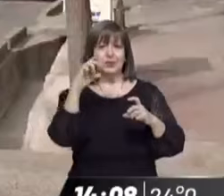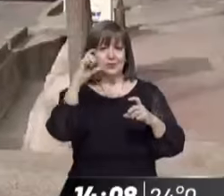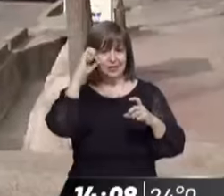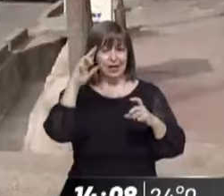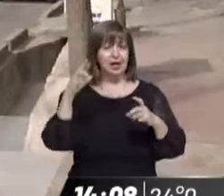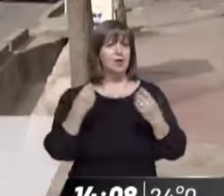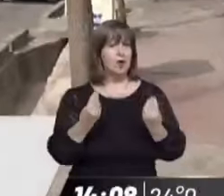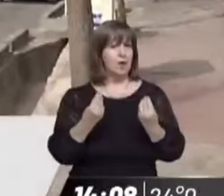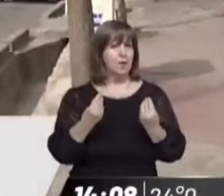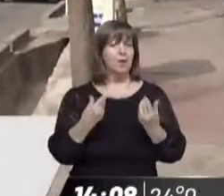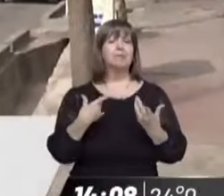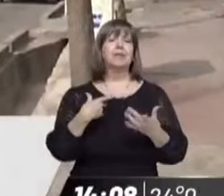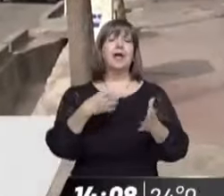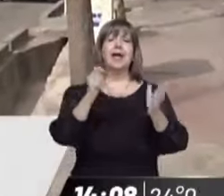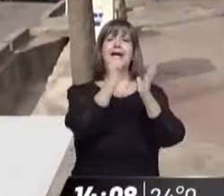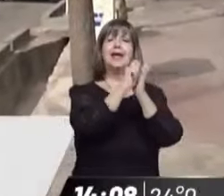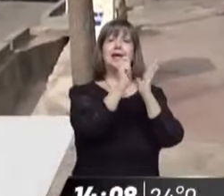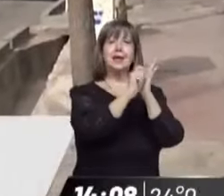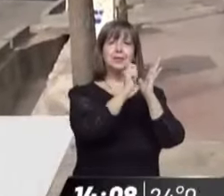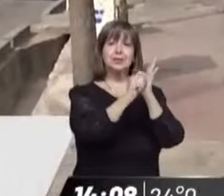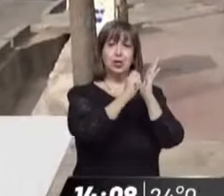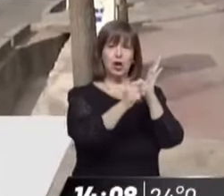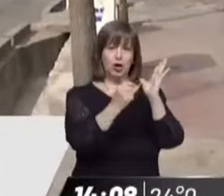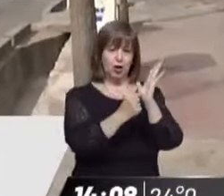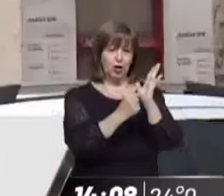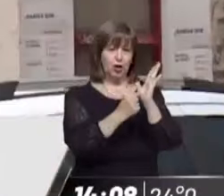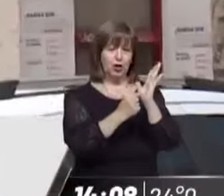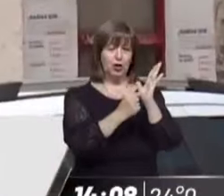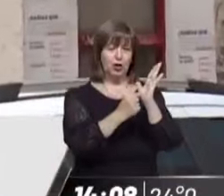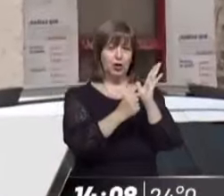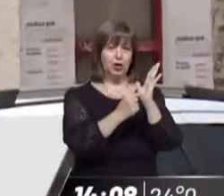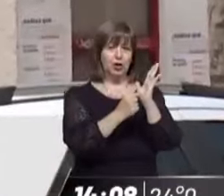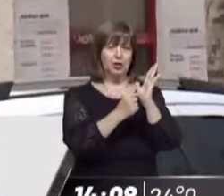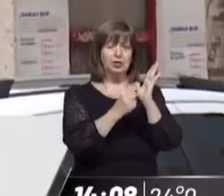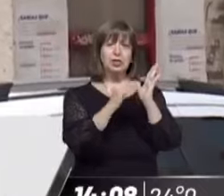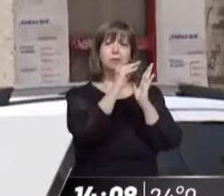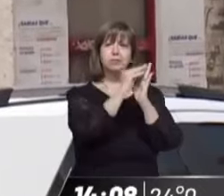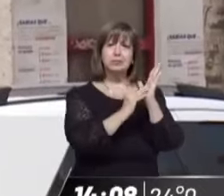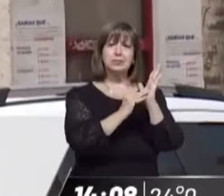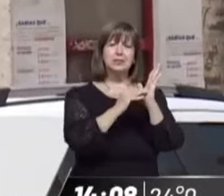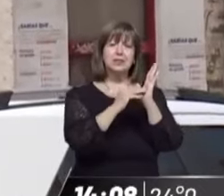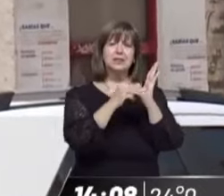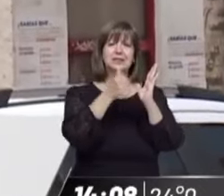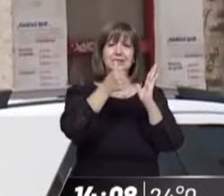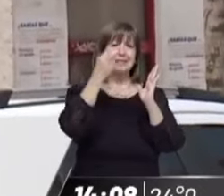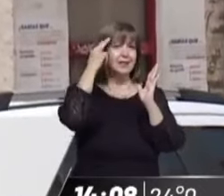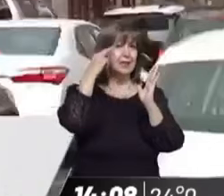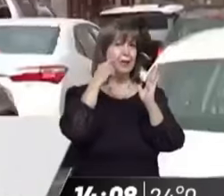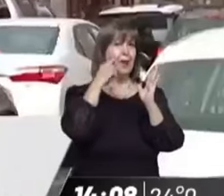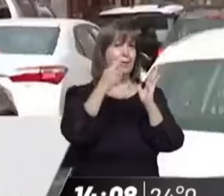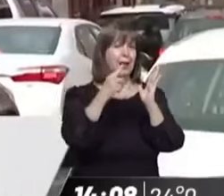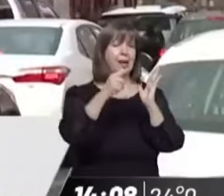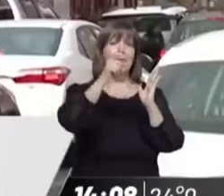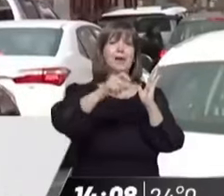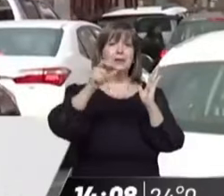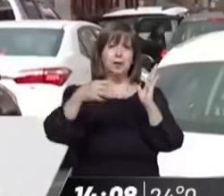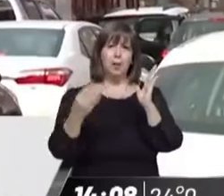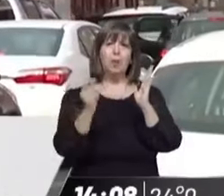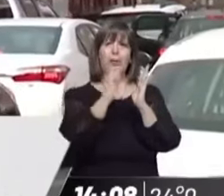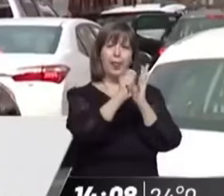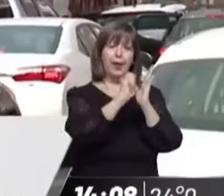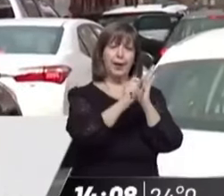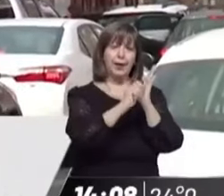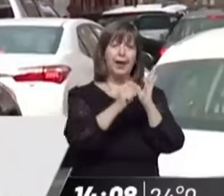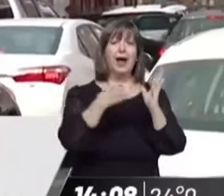Tenés que inscribirte para poder justamente recibirlo. Cerca de 69.000 personas pueden hacerlo en la provincia de Mendoza y la inscripción es a través